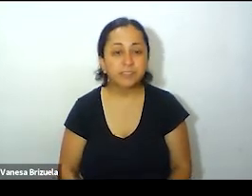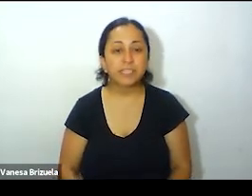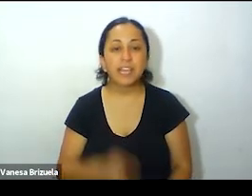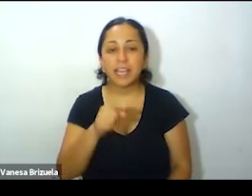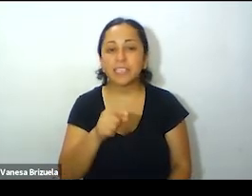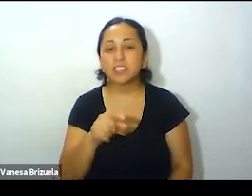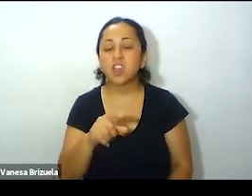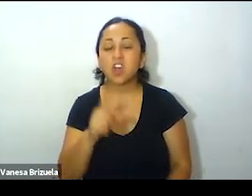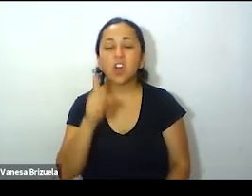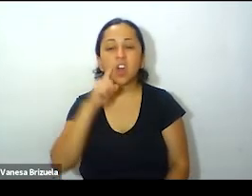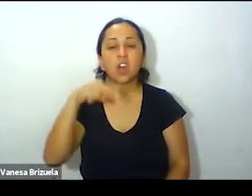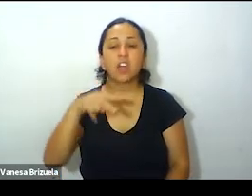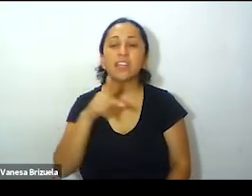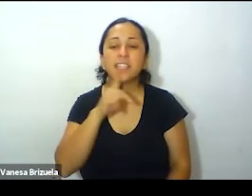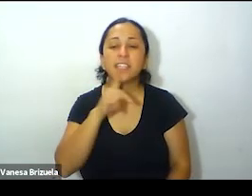Esta es la interfaz.